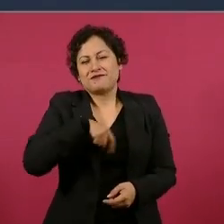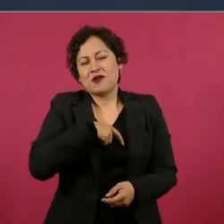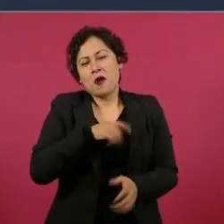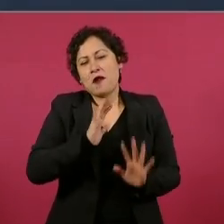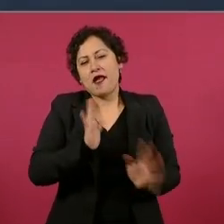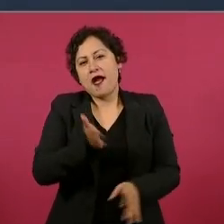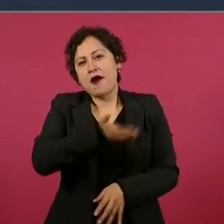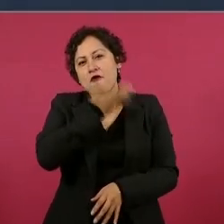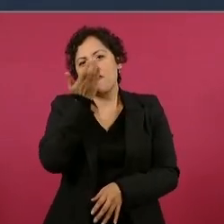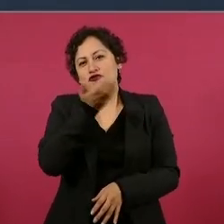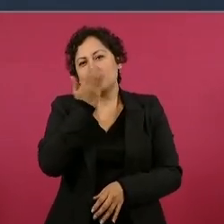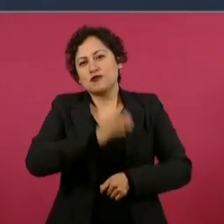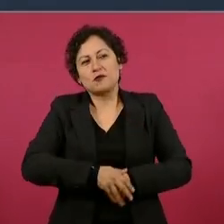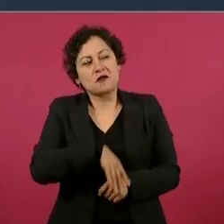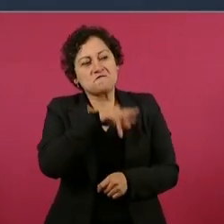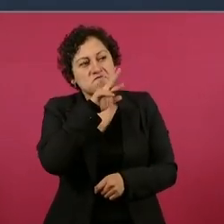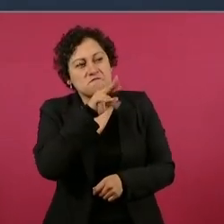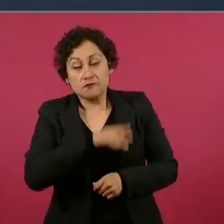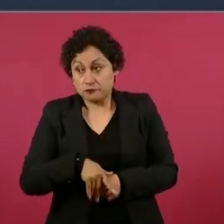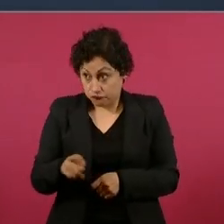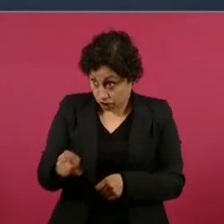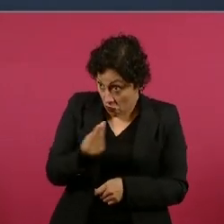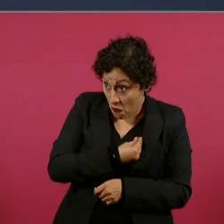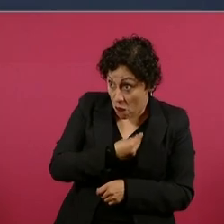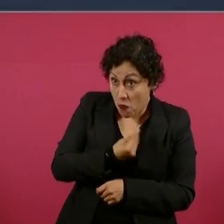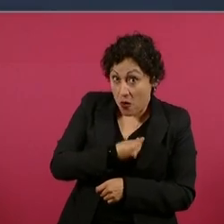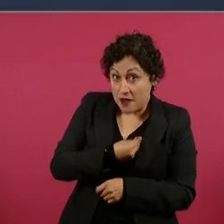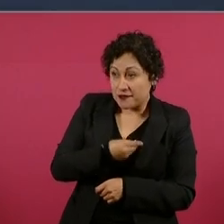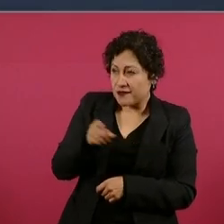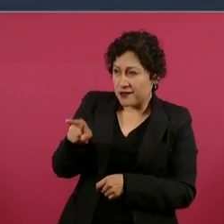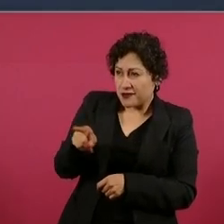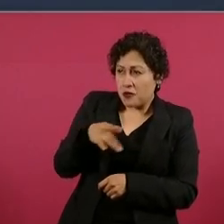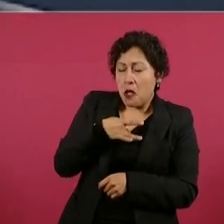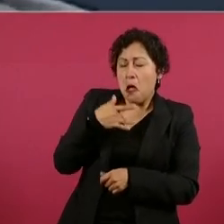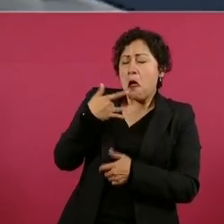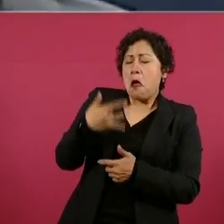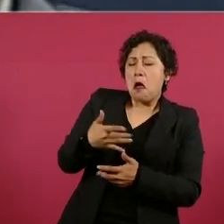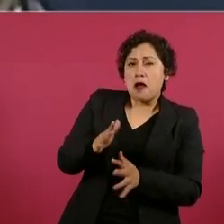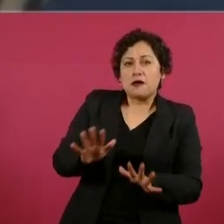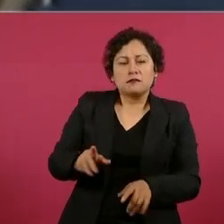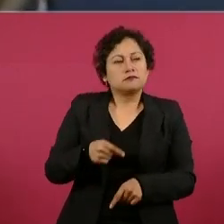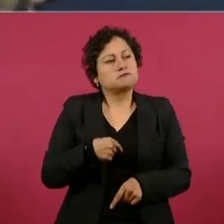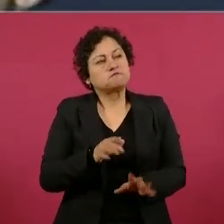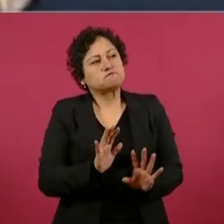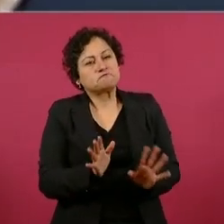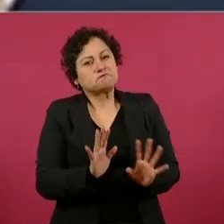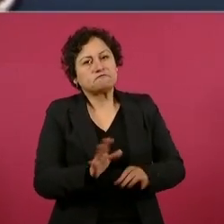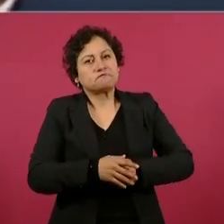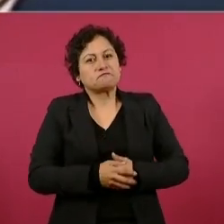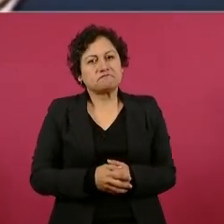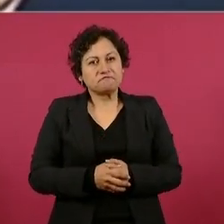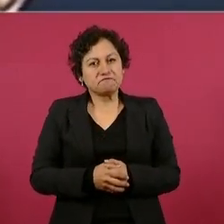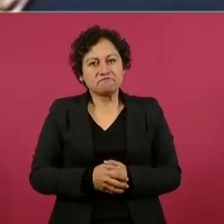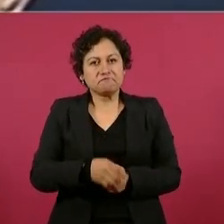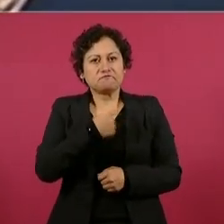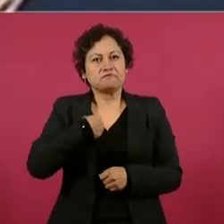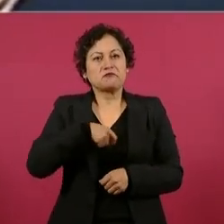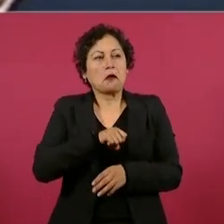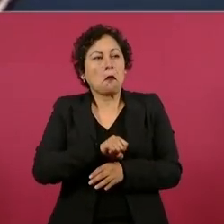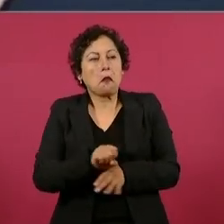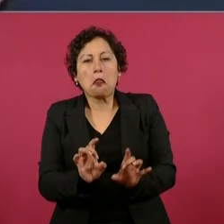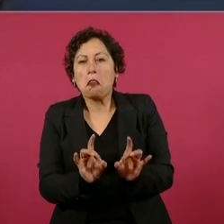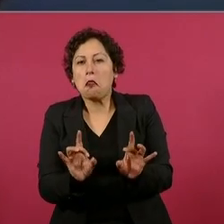Sí, aguanta, sí, aguanta el cuero. Aguanta resiste, más. No tenemos. ¿No estás muy lastimado? No, no tenemos la piel tan